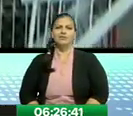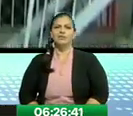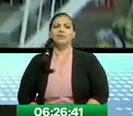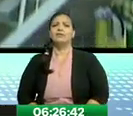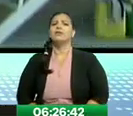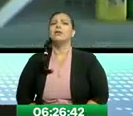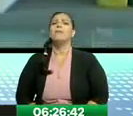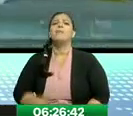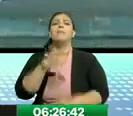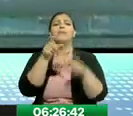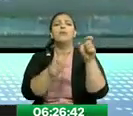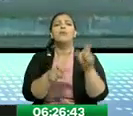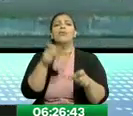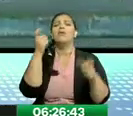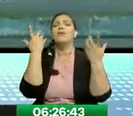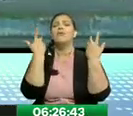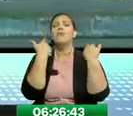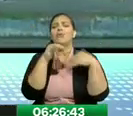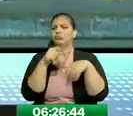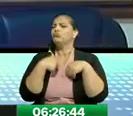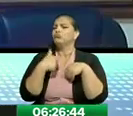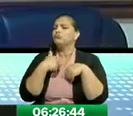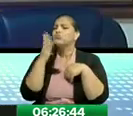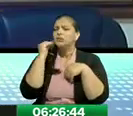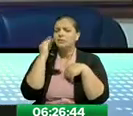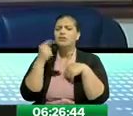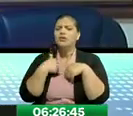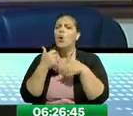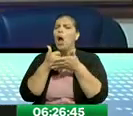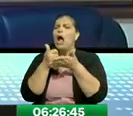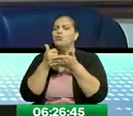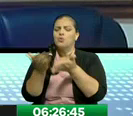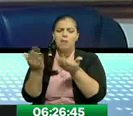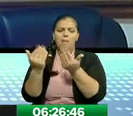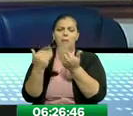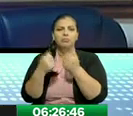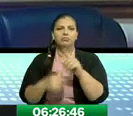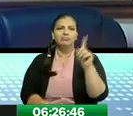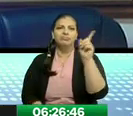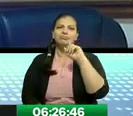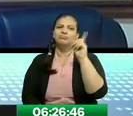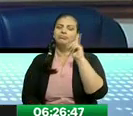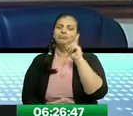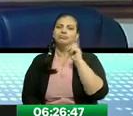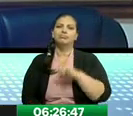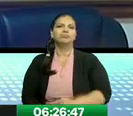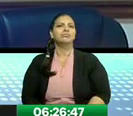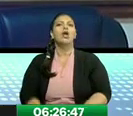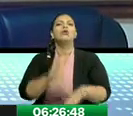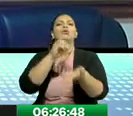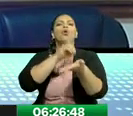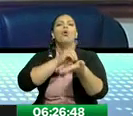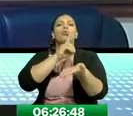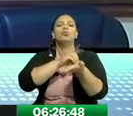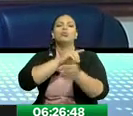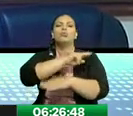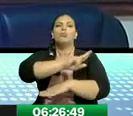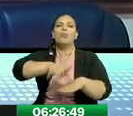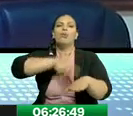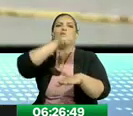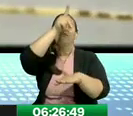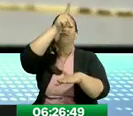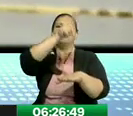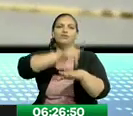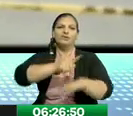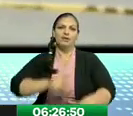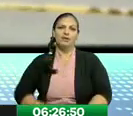que conocen y van a llevar un proceso muy delicado. Inclusive a los pacientes tienen que aislarlos de